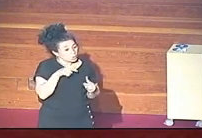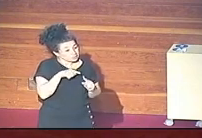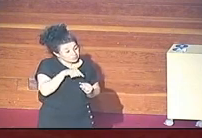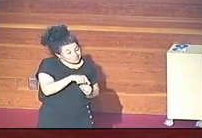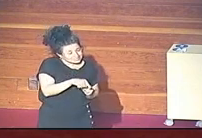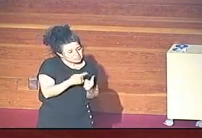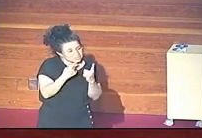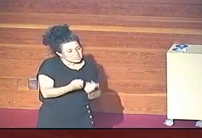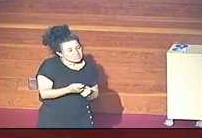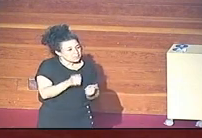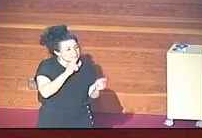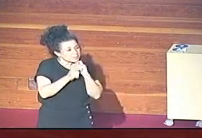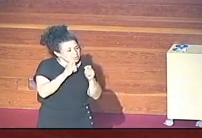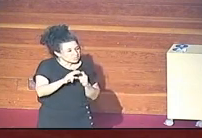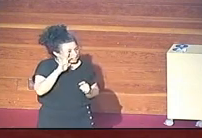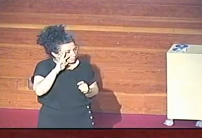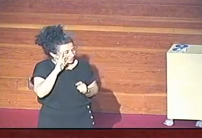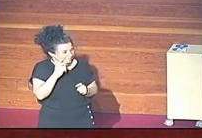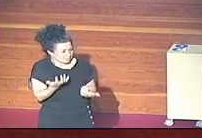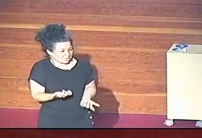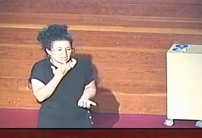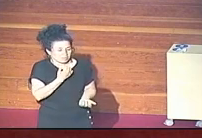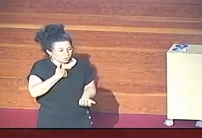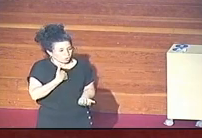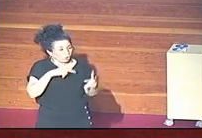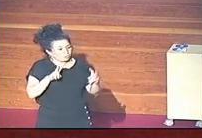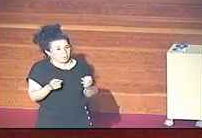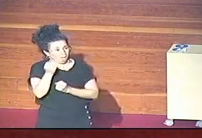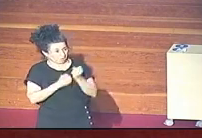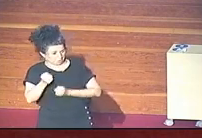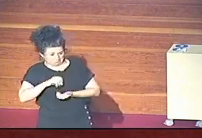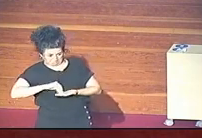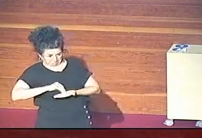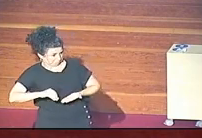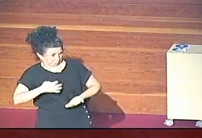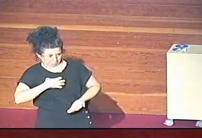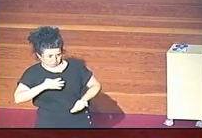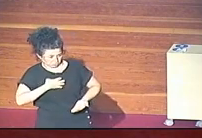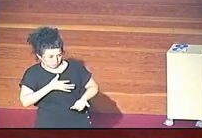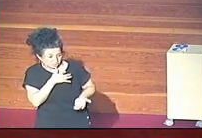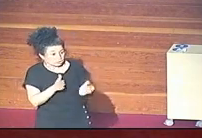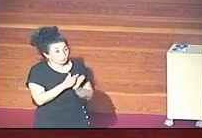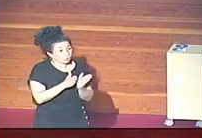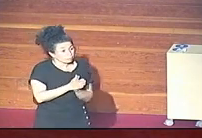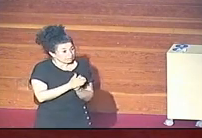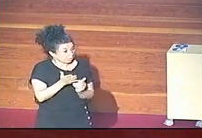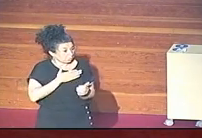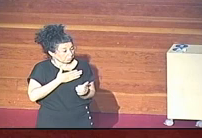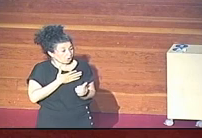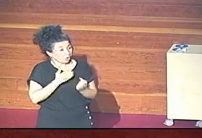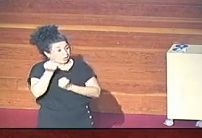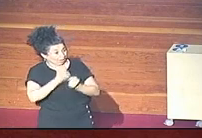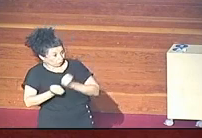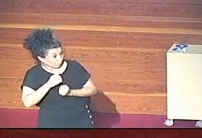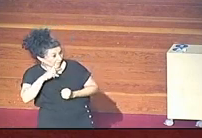porque igual que yo no podría escribir sobre temas económicos pues un compañero de economía seguramente no podría escribir sobre temas